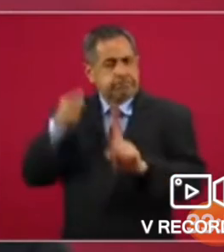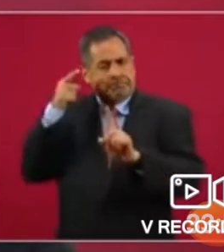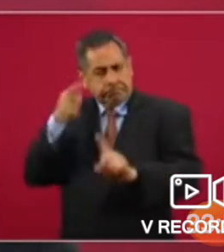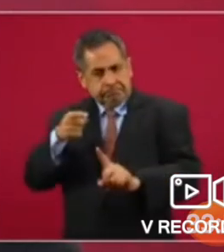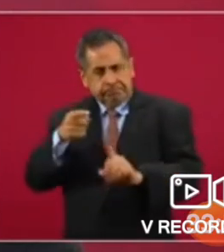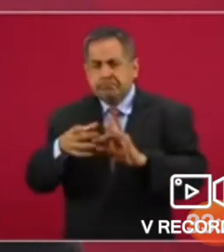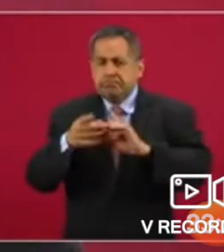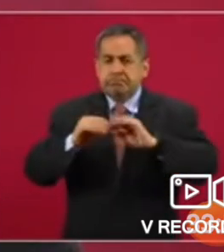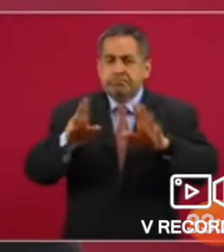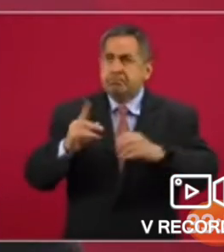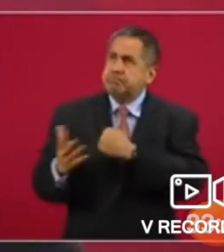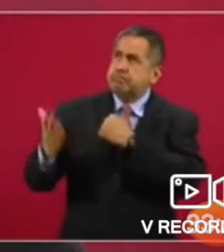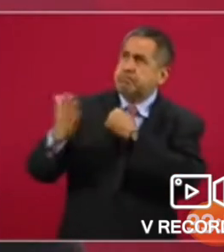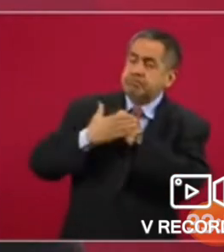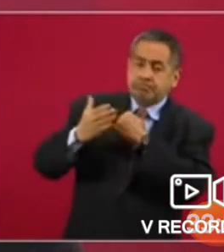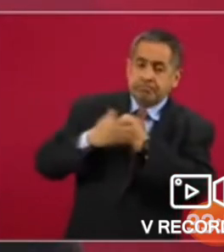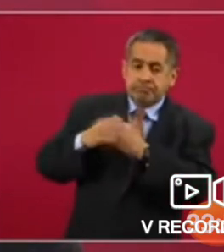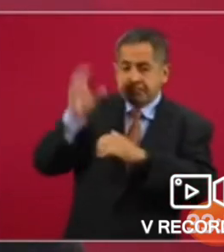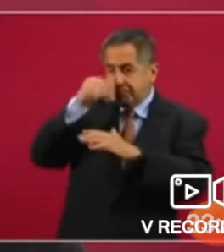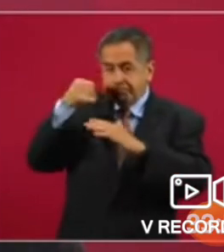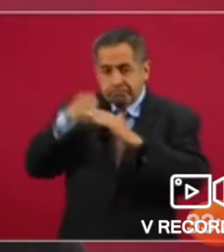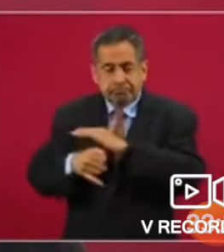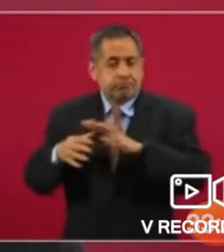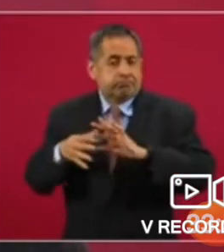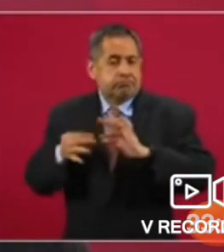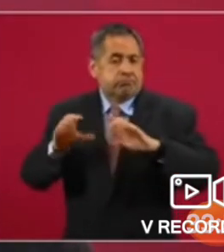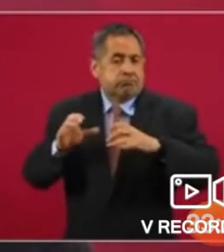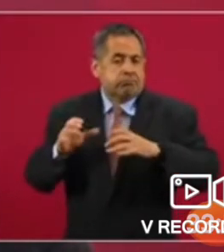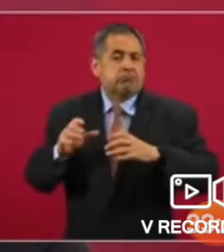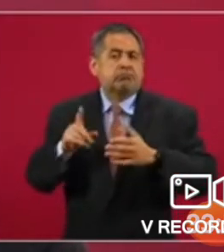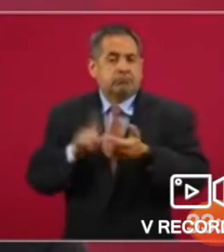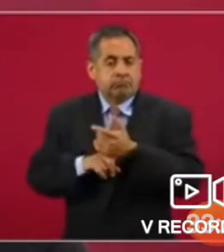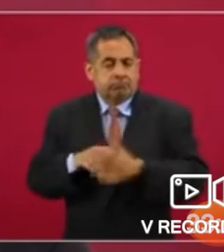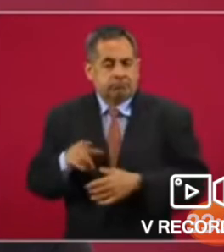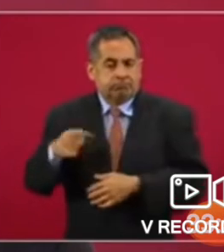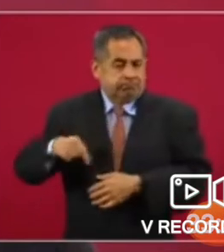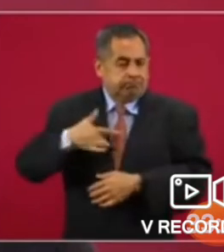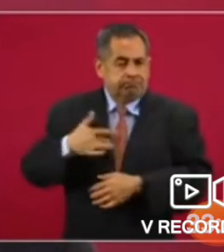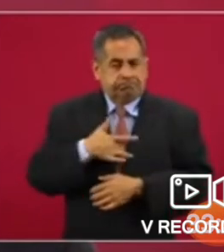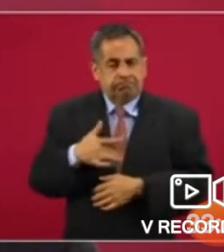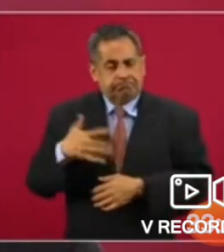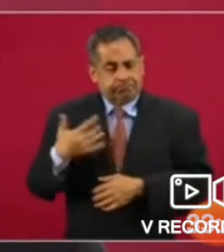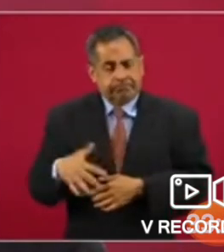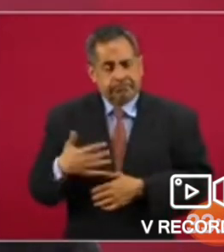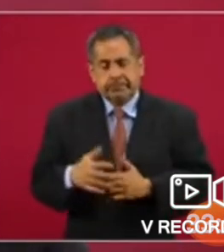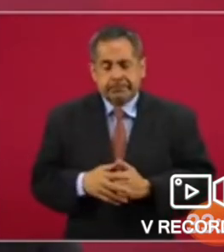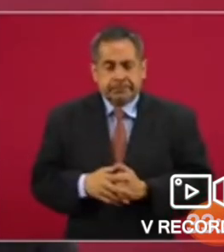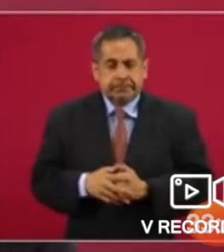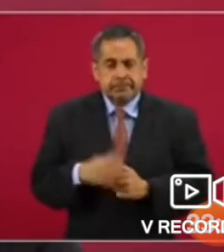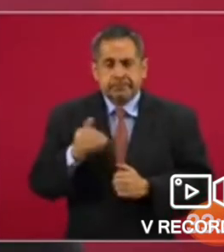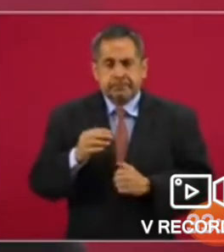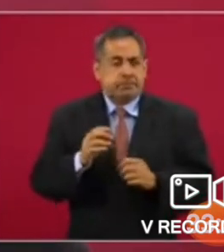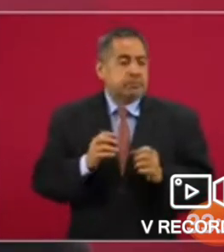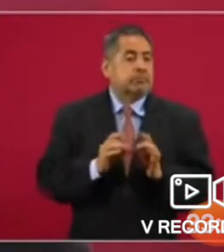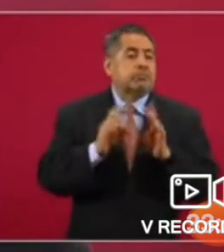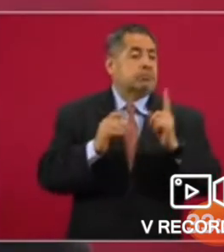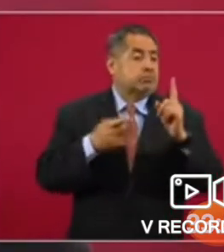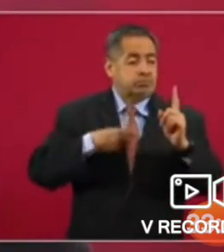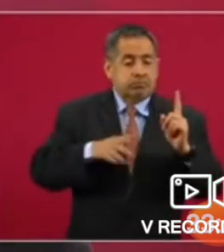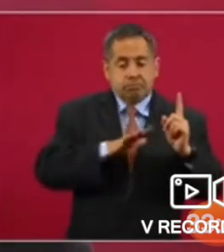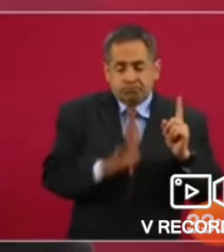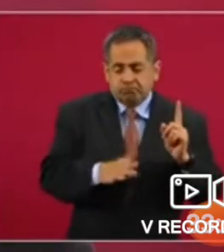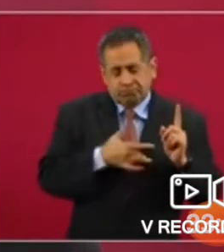siguiendo recomendaciones científicas y técnicas, con el dolor humano que nos causa, así sea una sola